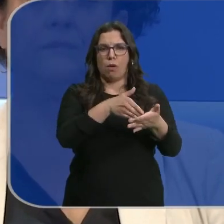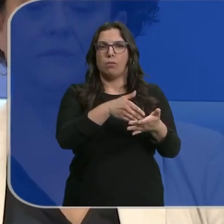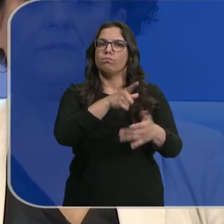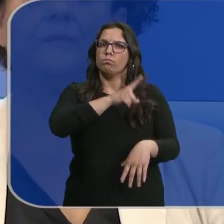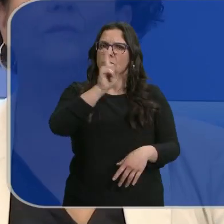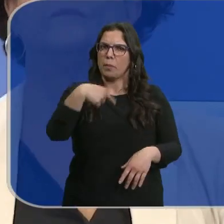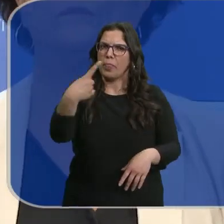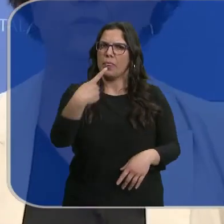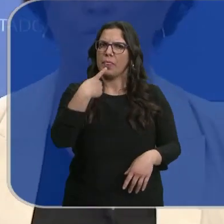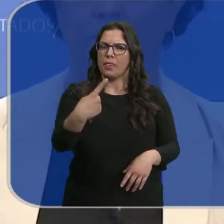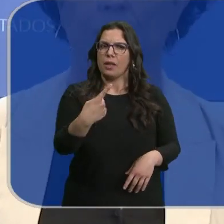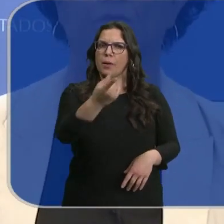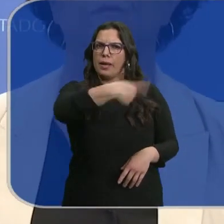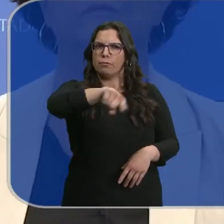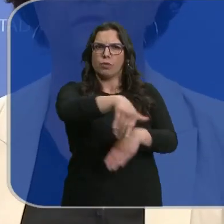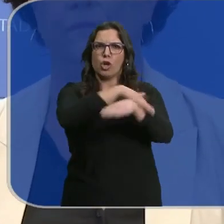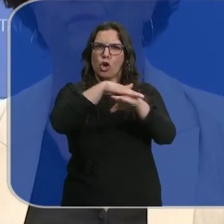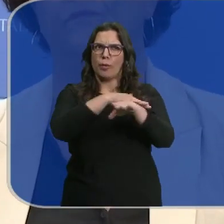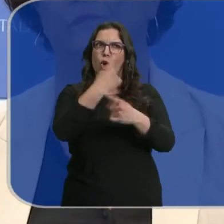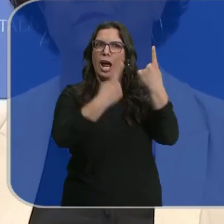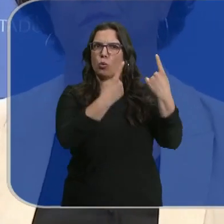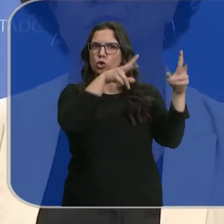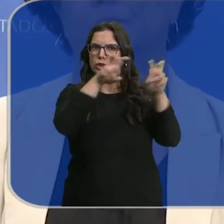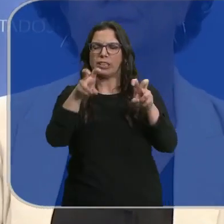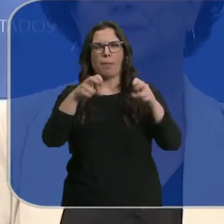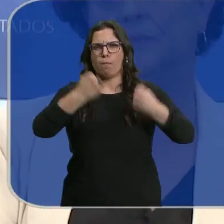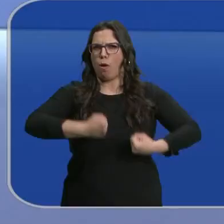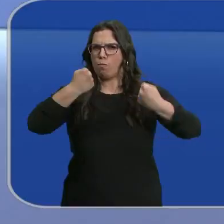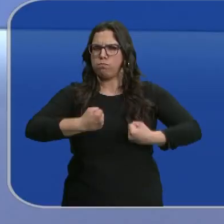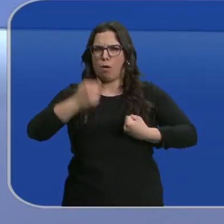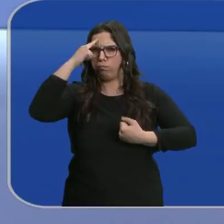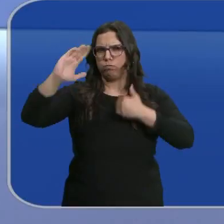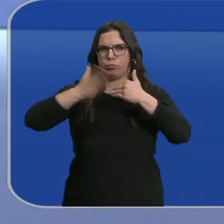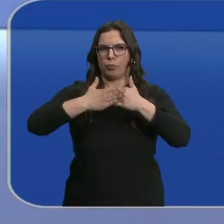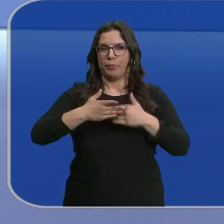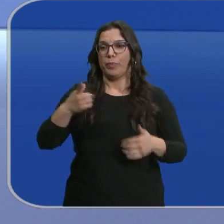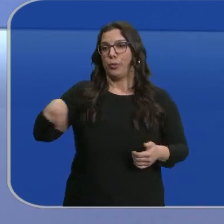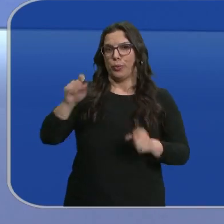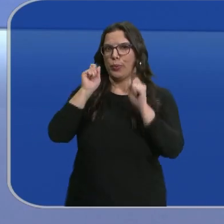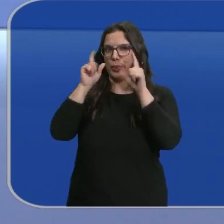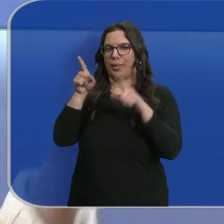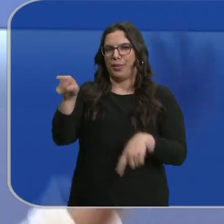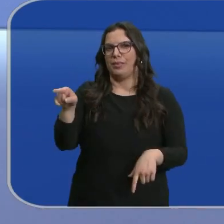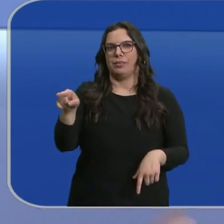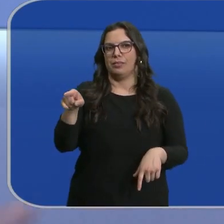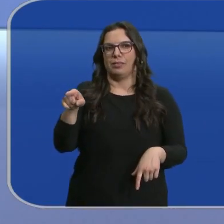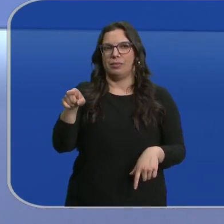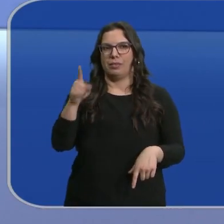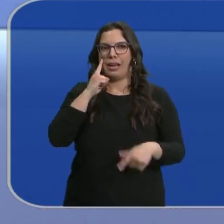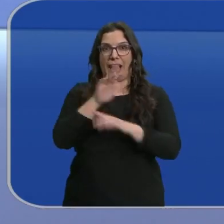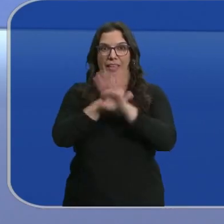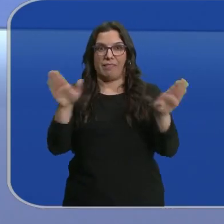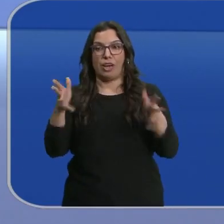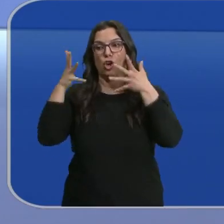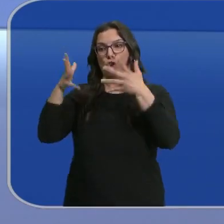también, tenemos que decirlo, con una cerrazón en determinadas posiciones del Gobierno. Y van a ver que no se parecen en absoluto lo que se